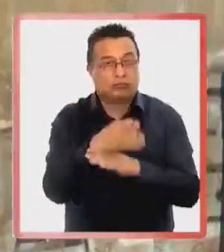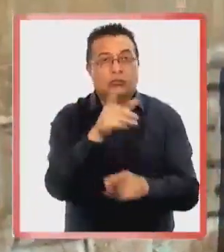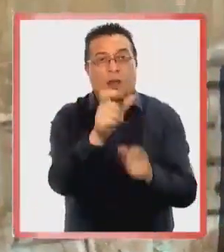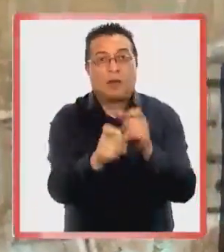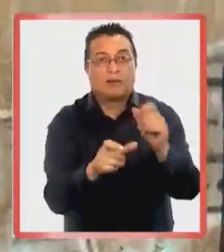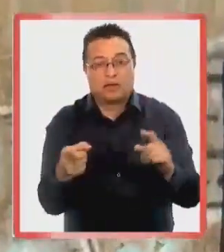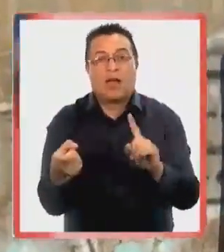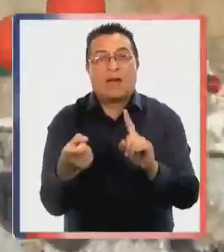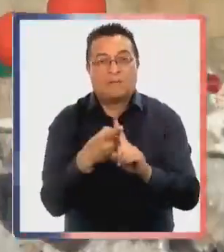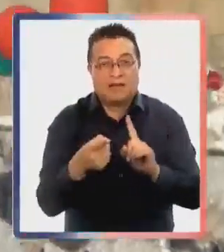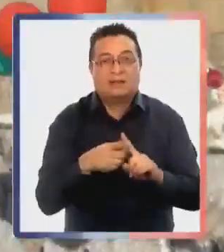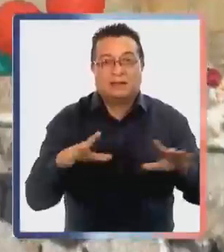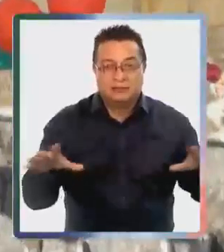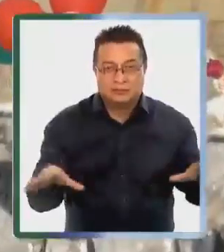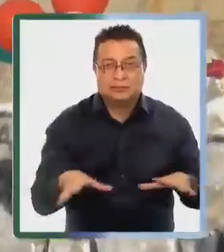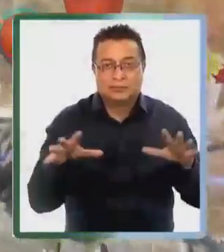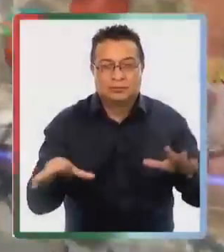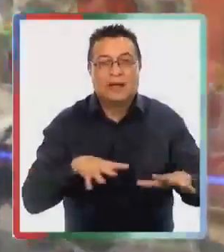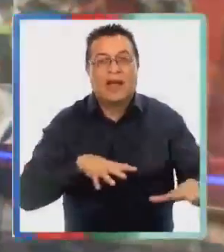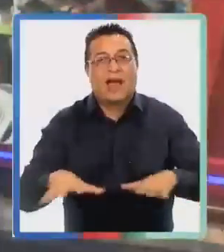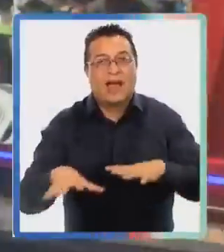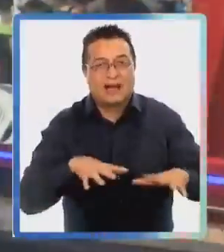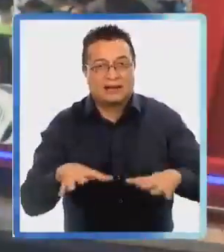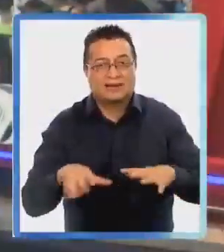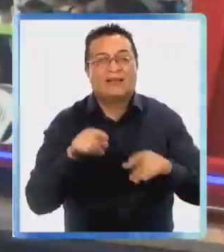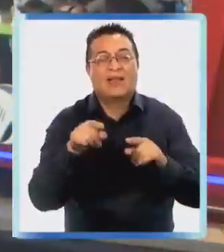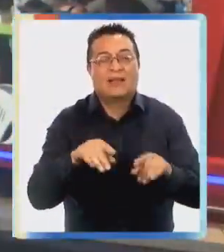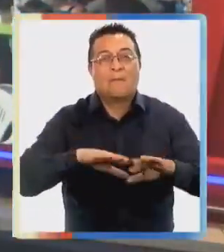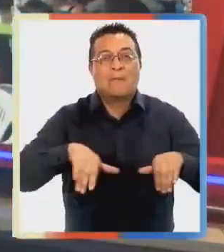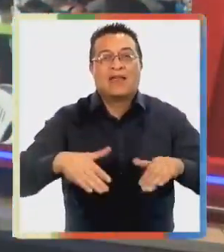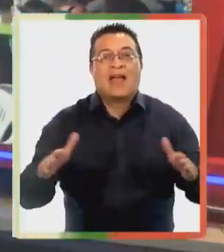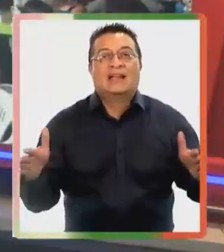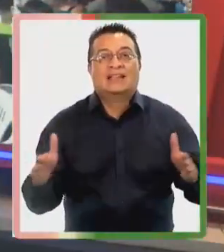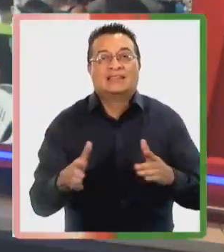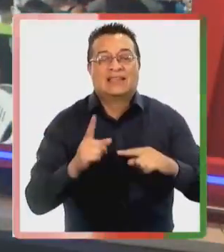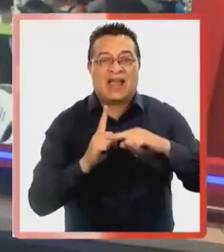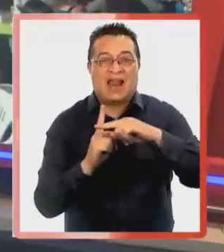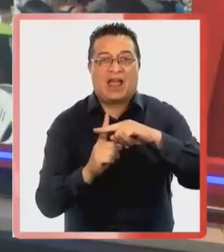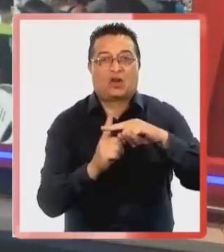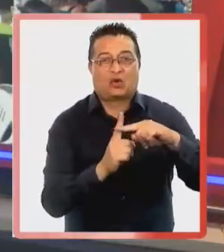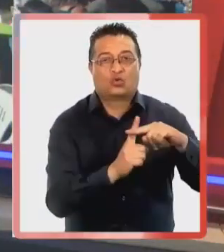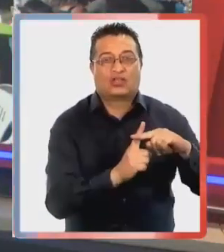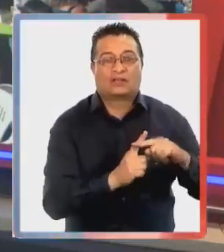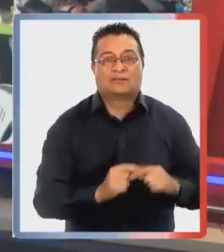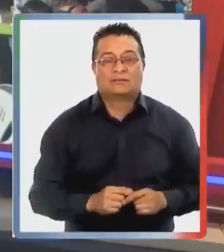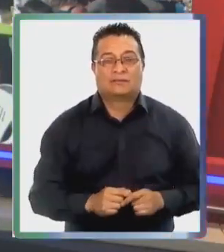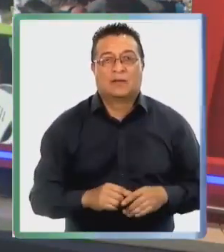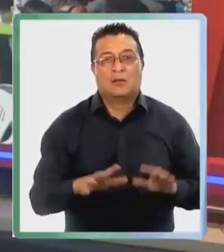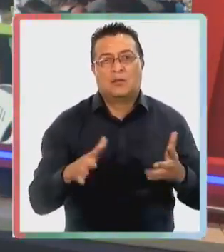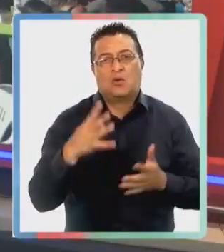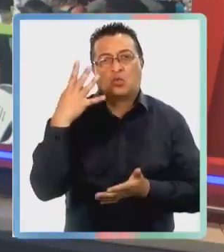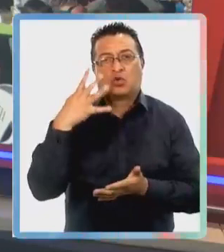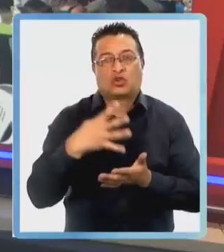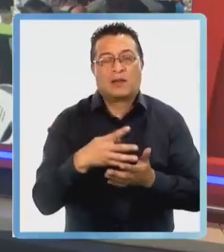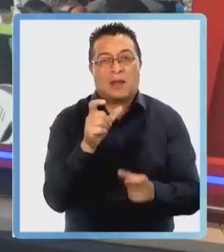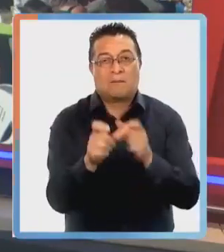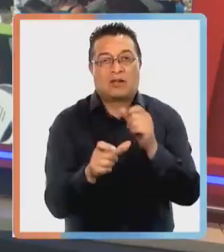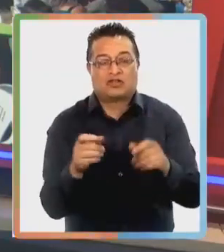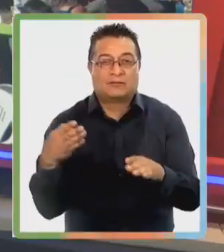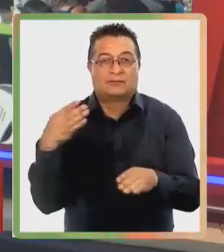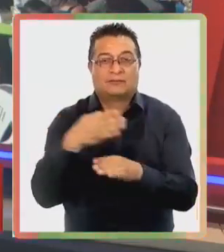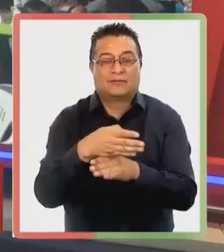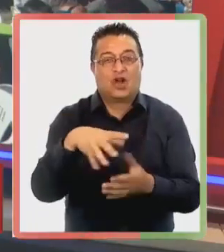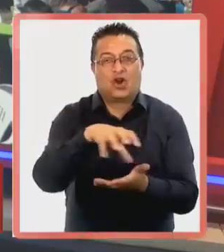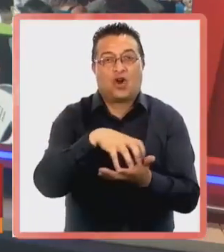desarrolladas en la Playa Chica de Las Cruces. Cerca de 4.000 personas llegaron hasta la comuna de Primavera, en la región de Magallanes,